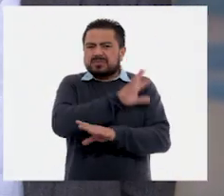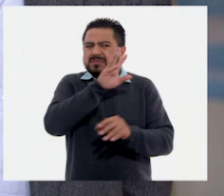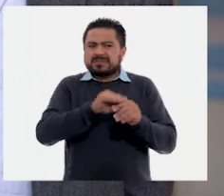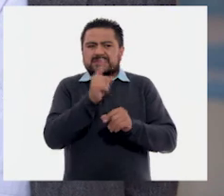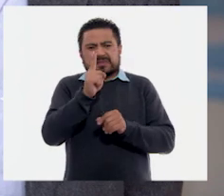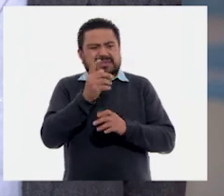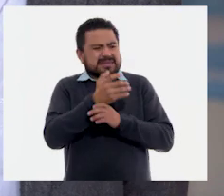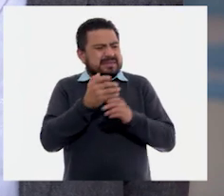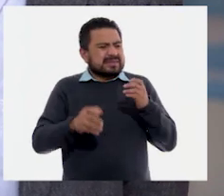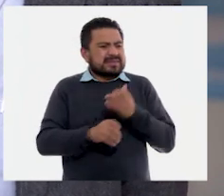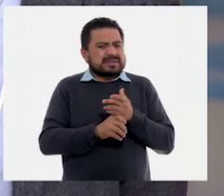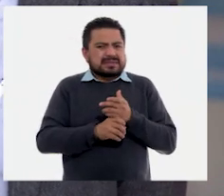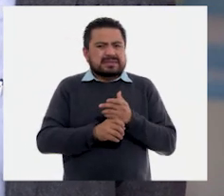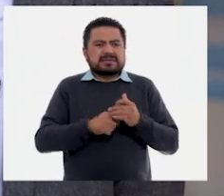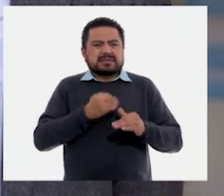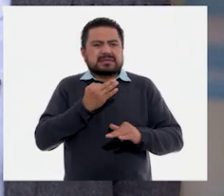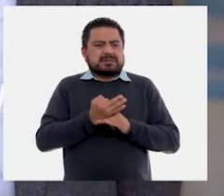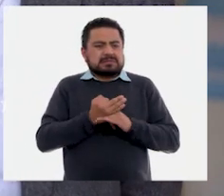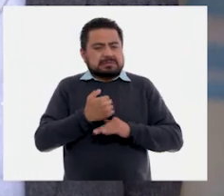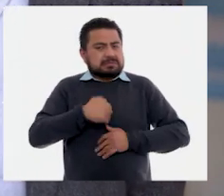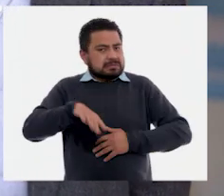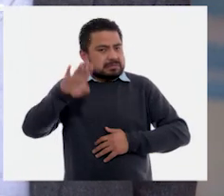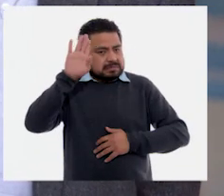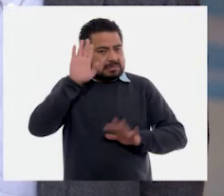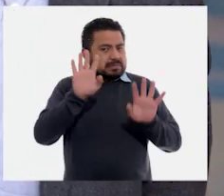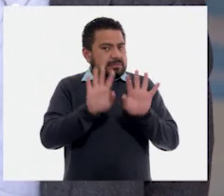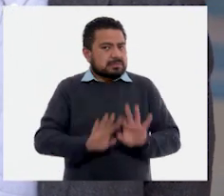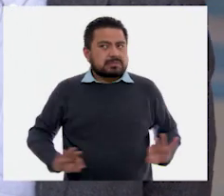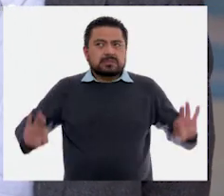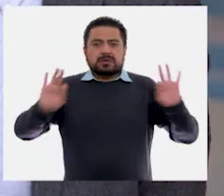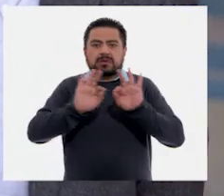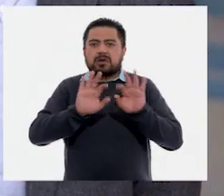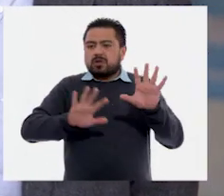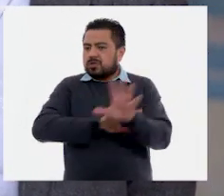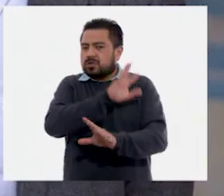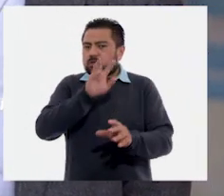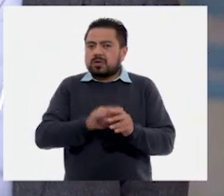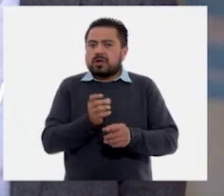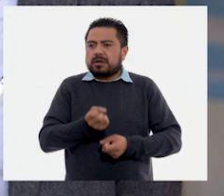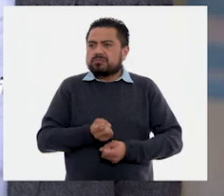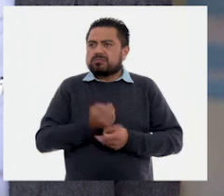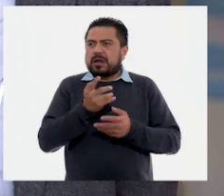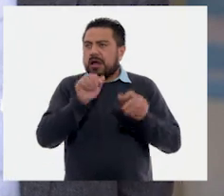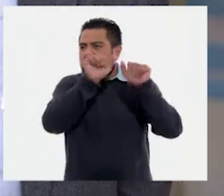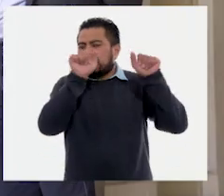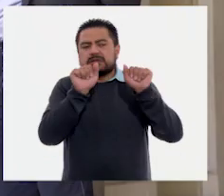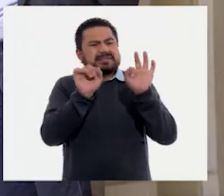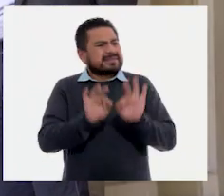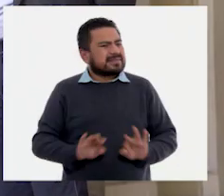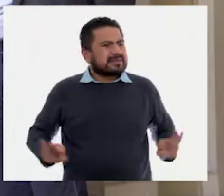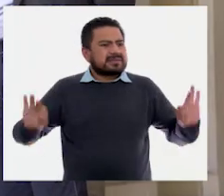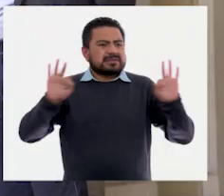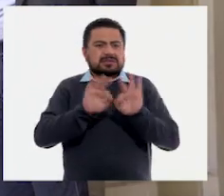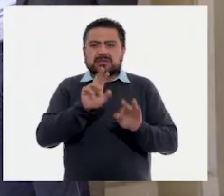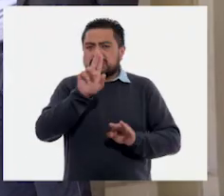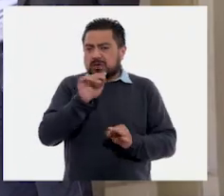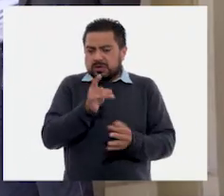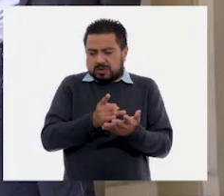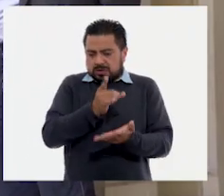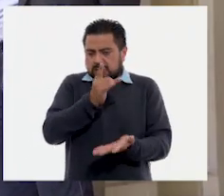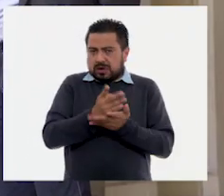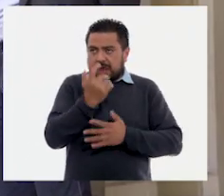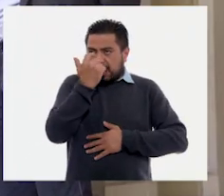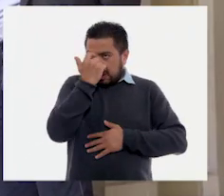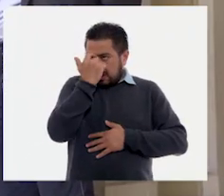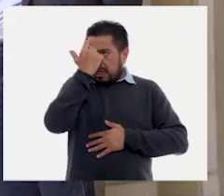elemento que considero primordial. Toda expresión artística es importante no solo desde el